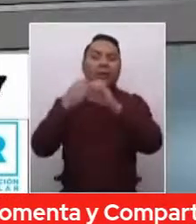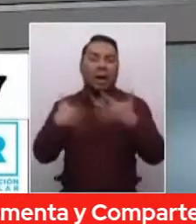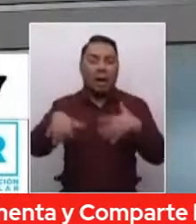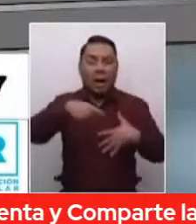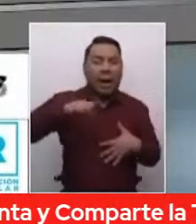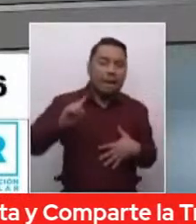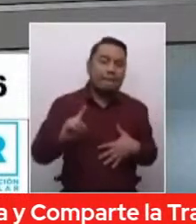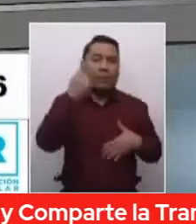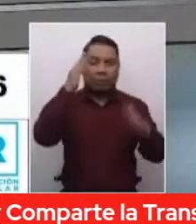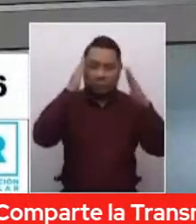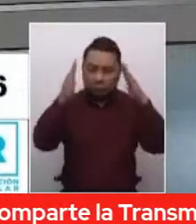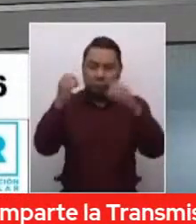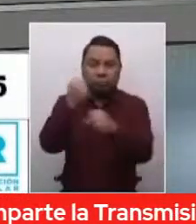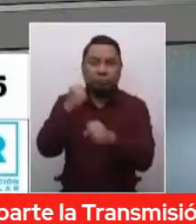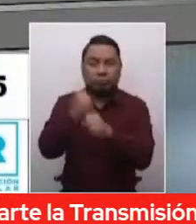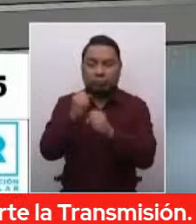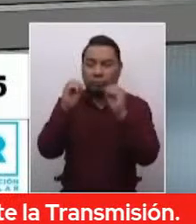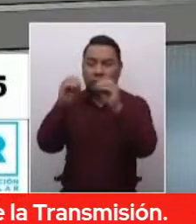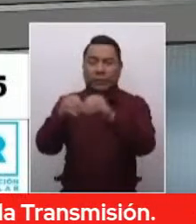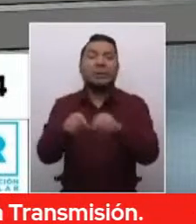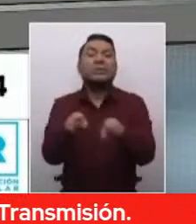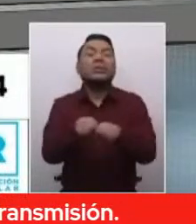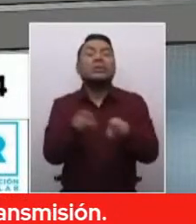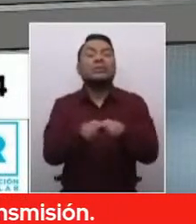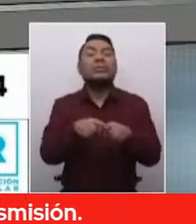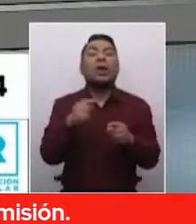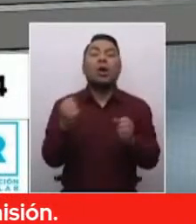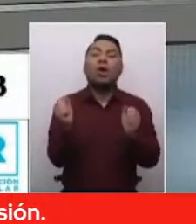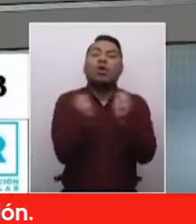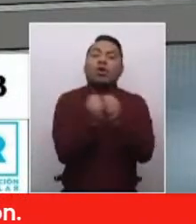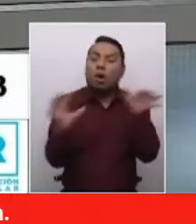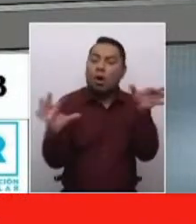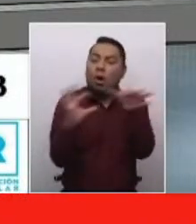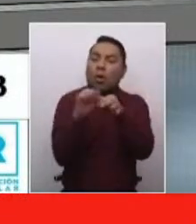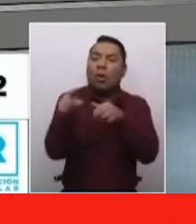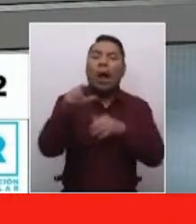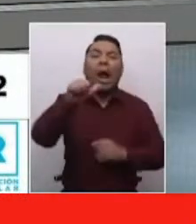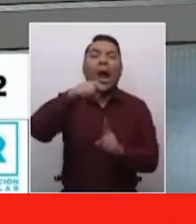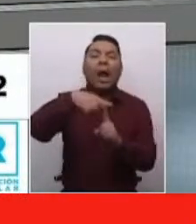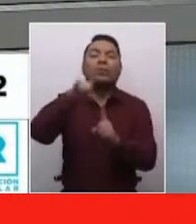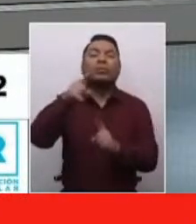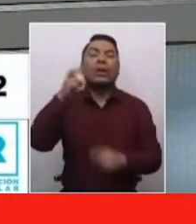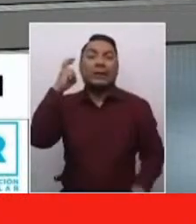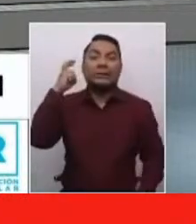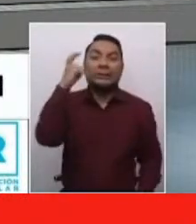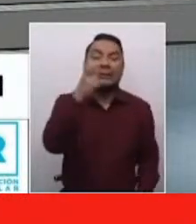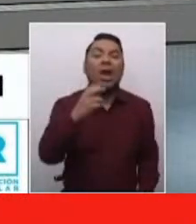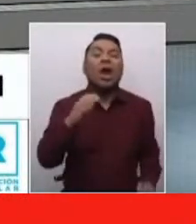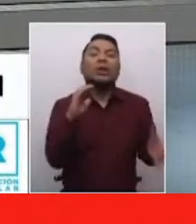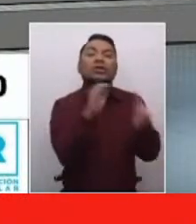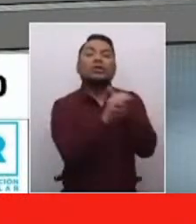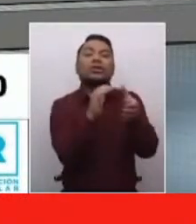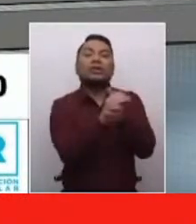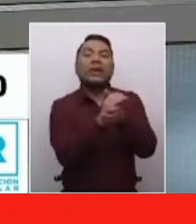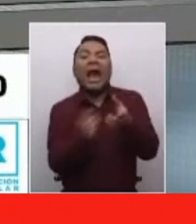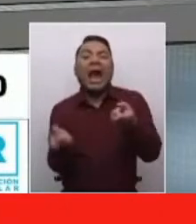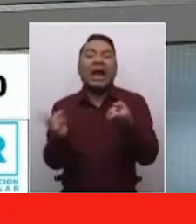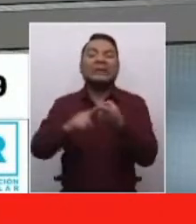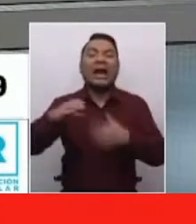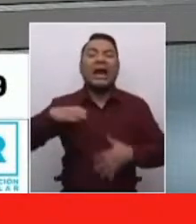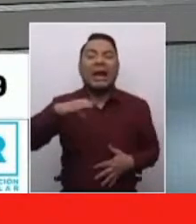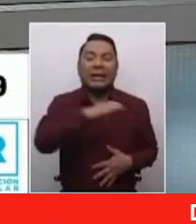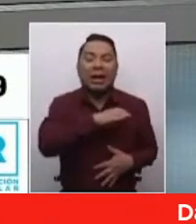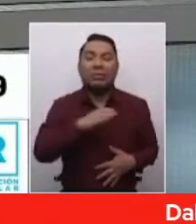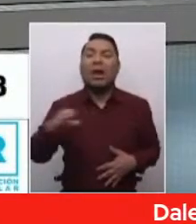a priorizar. Tenemos que coordinar con la ATU también el tren de Chosica al Callao, de Callao